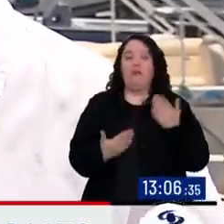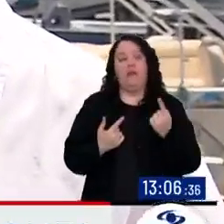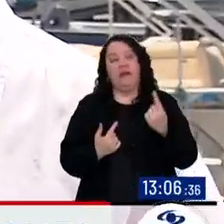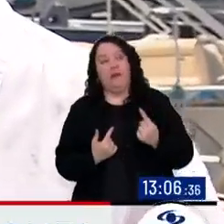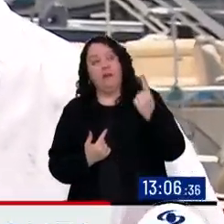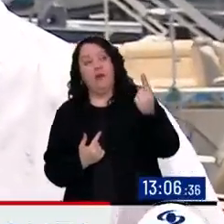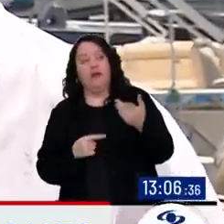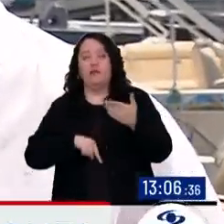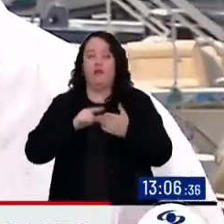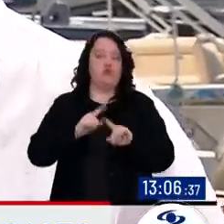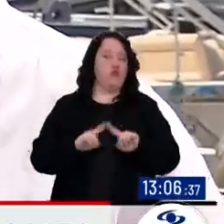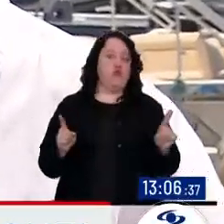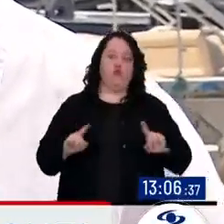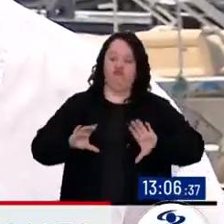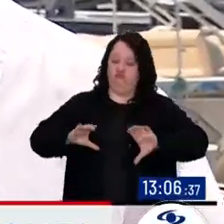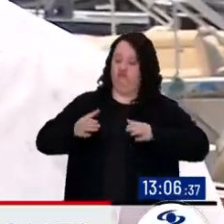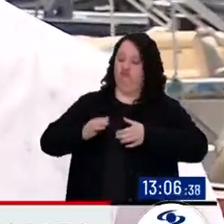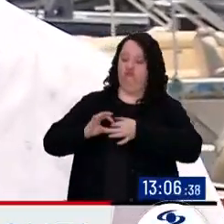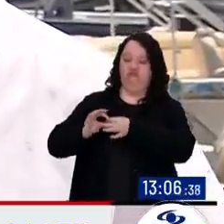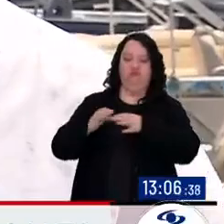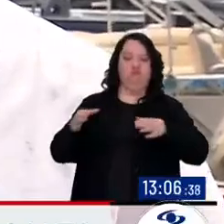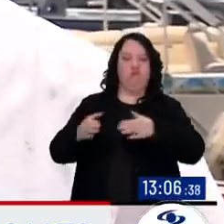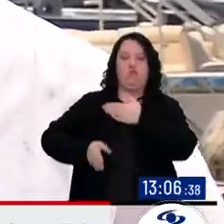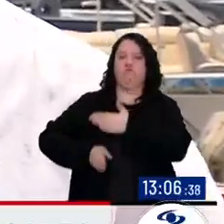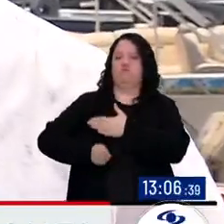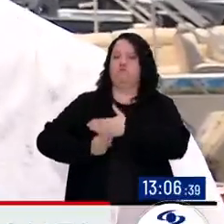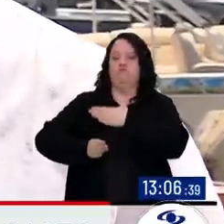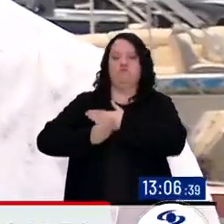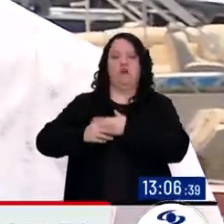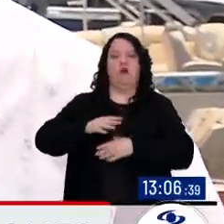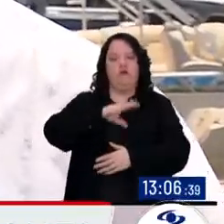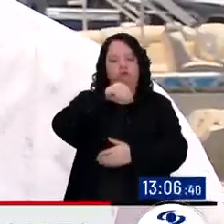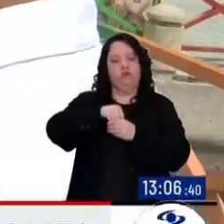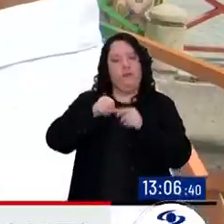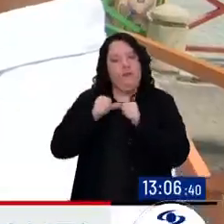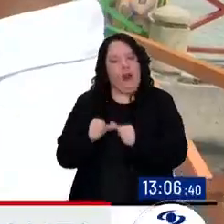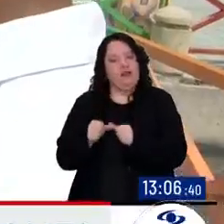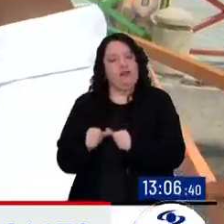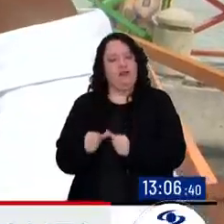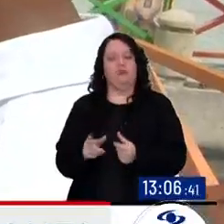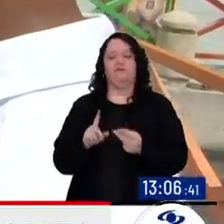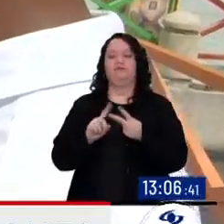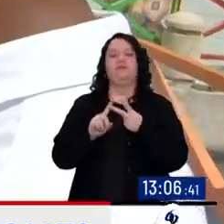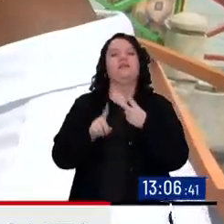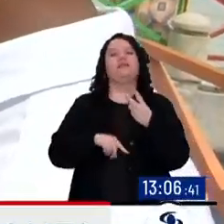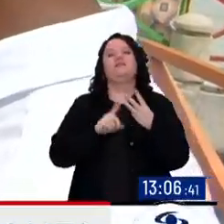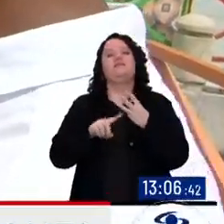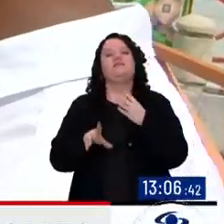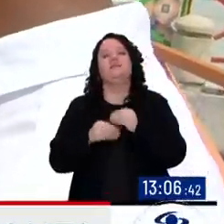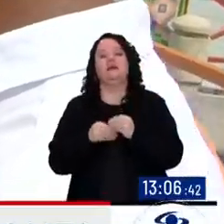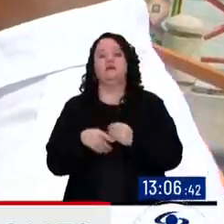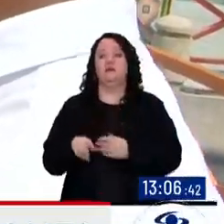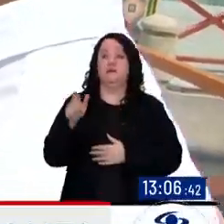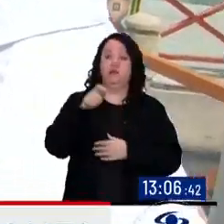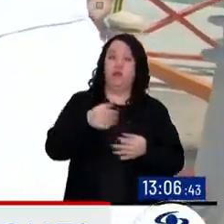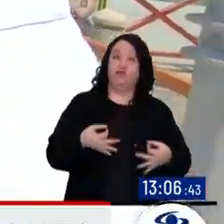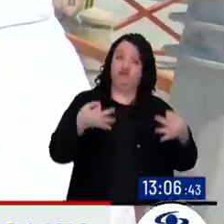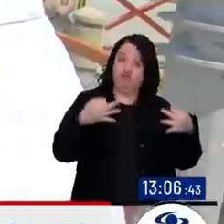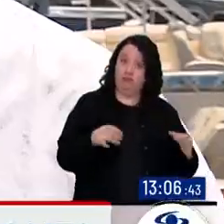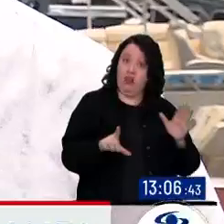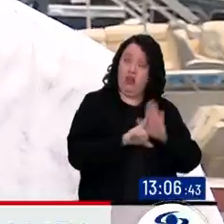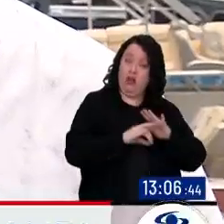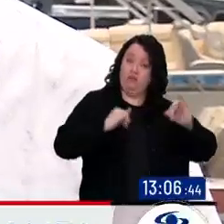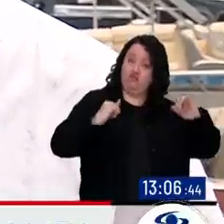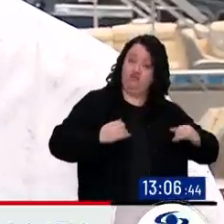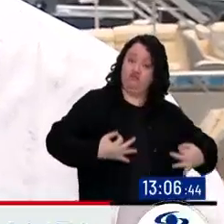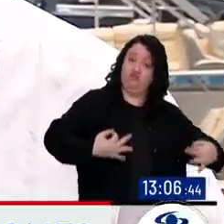esté de turno, sino que sea una unidad permanente con funcionarios de planta. Lo segundo es generar a los que son legales, residentes en el